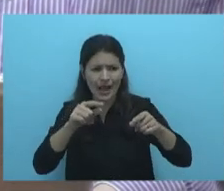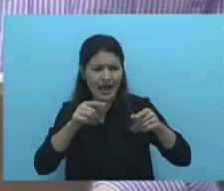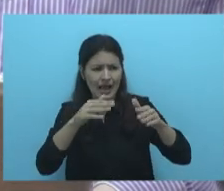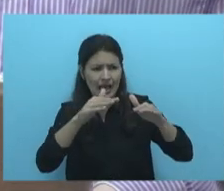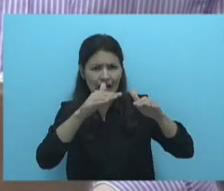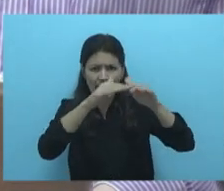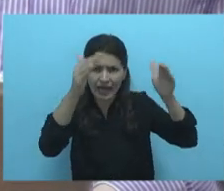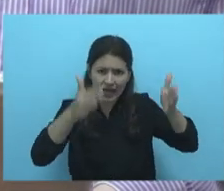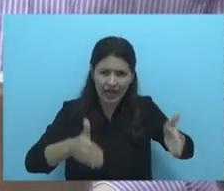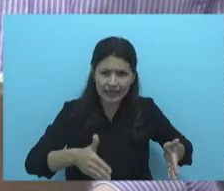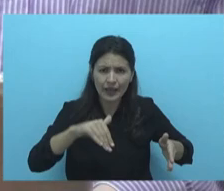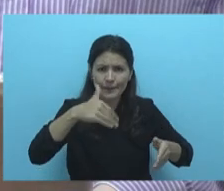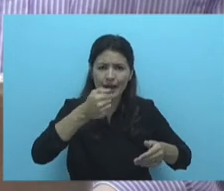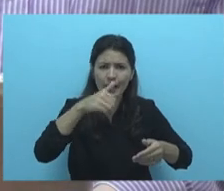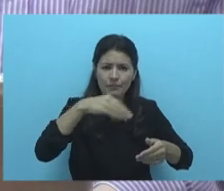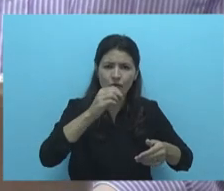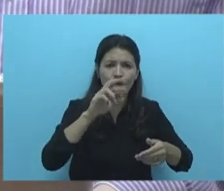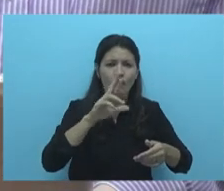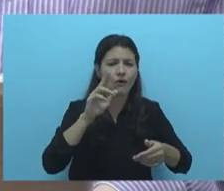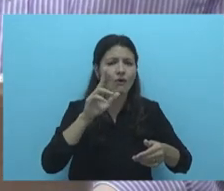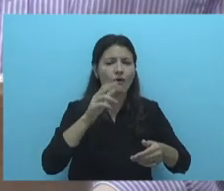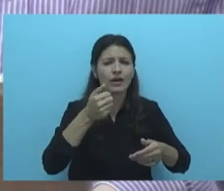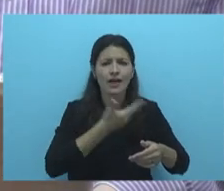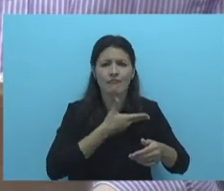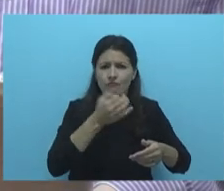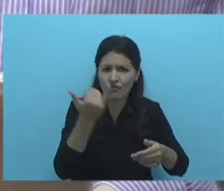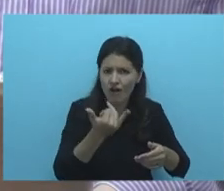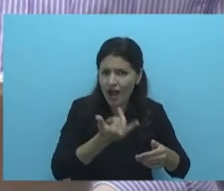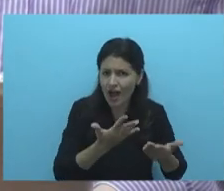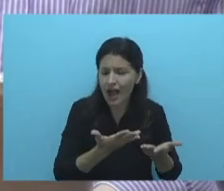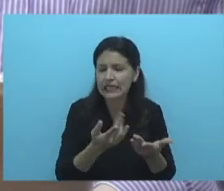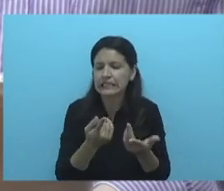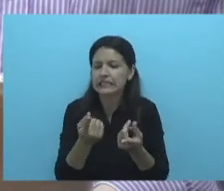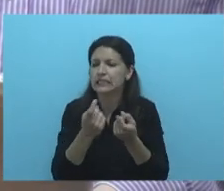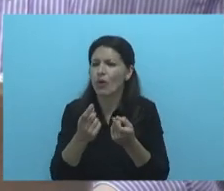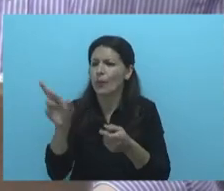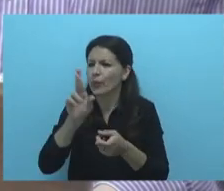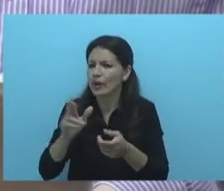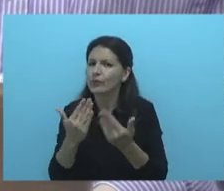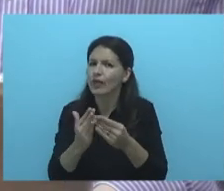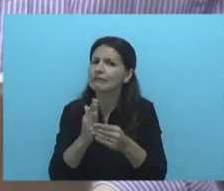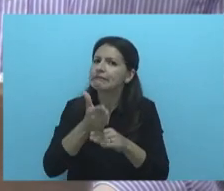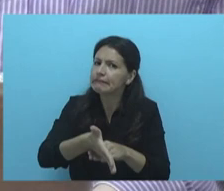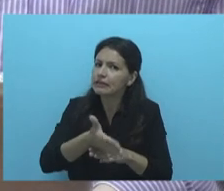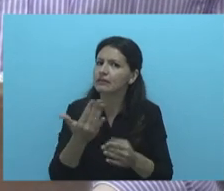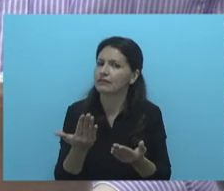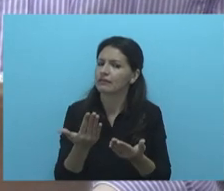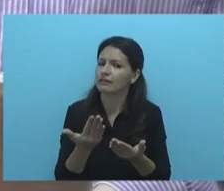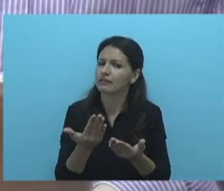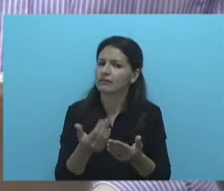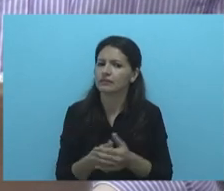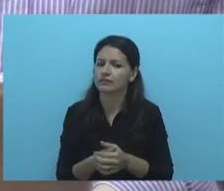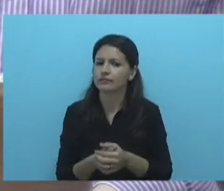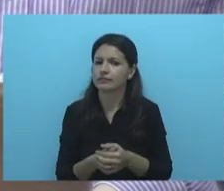públicos, pero si no llegamos y no logramos que las mujeres accedan, no solamente en el mes de octubre, sino